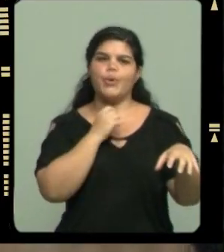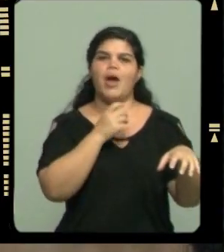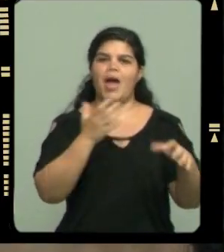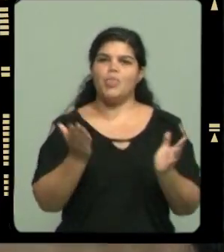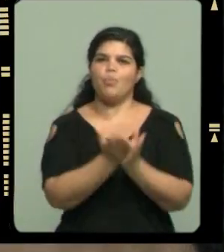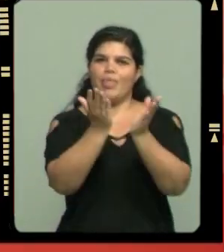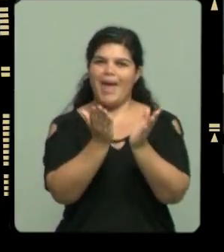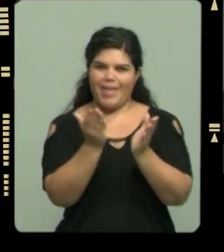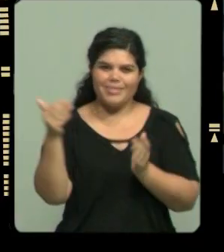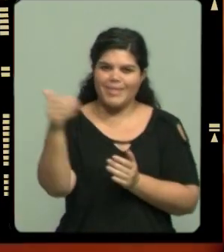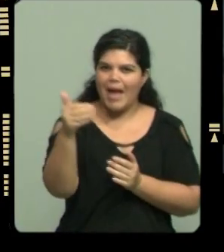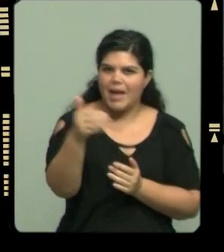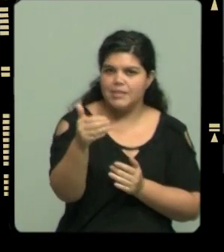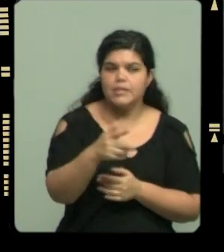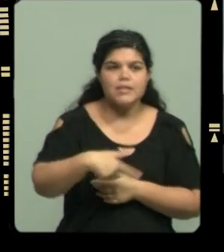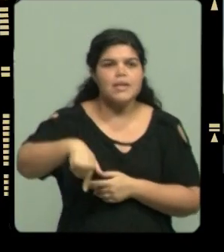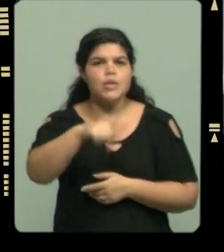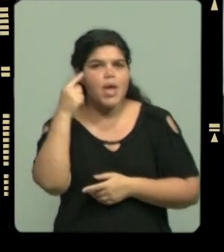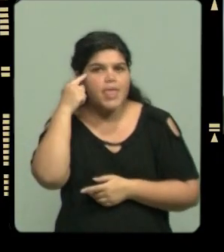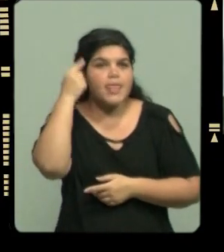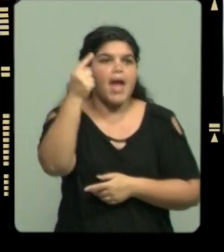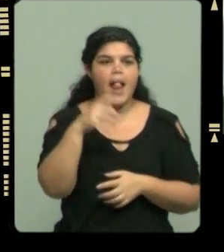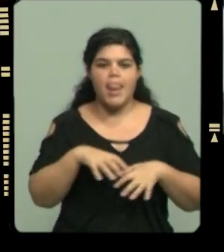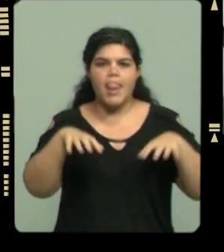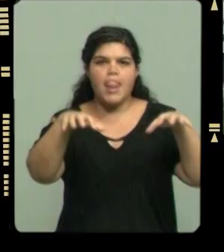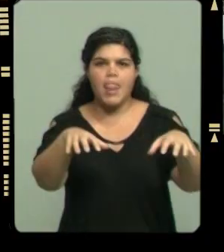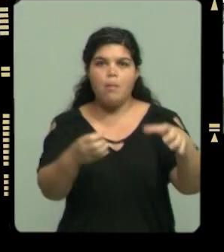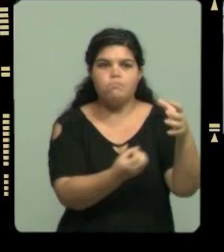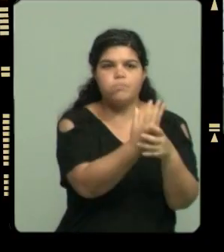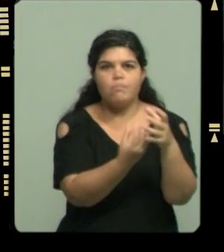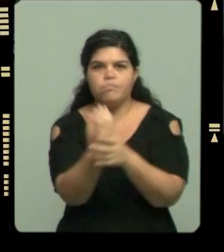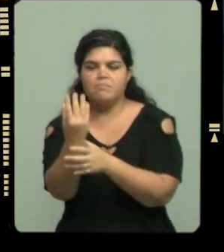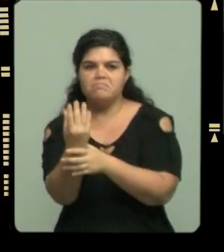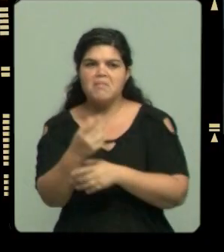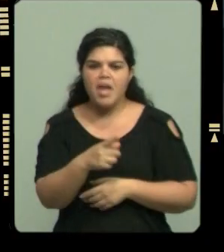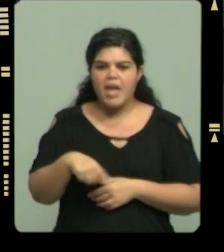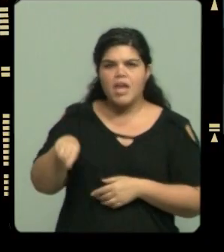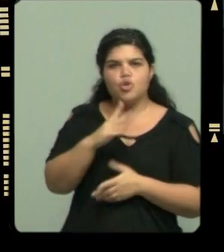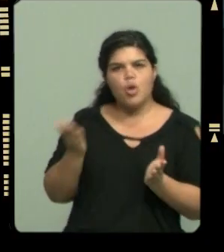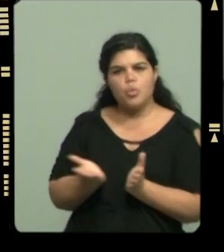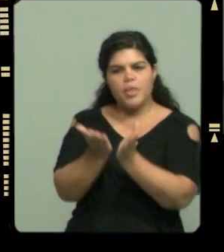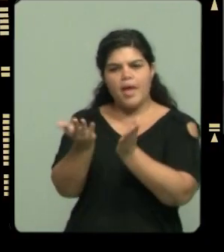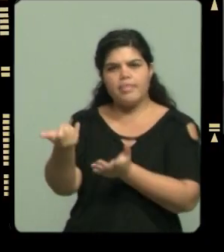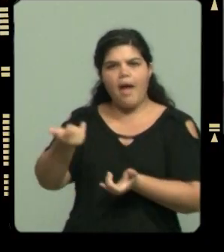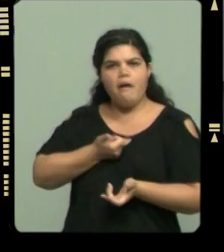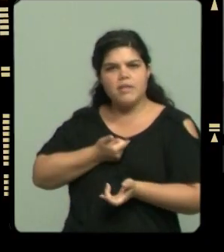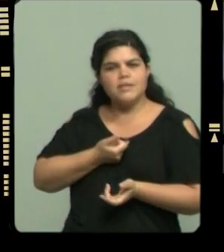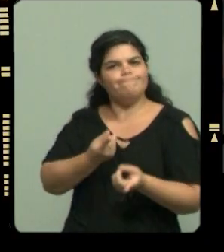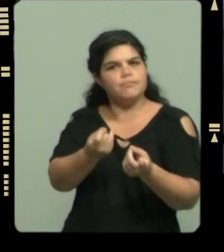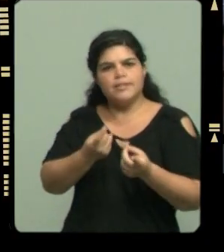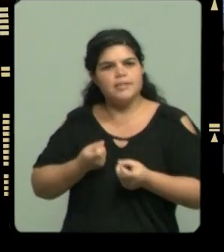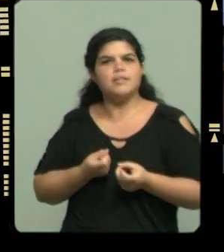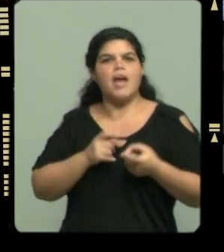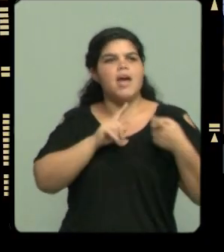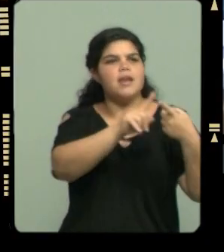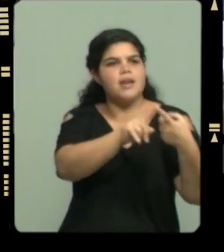a los estudiantes para contarles la idea de estos laboratorios y surgió mucho énfasis en la idea de la necesidad de desarrollar habilidades